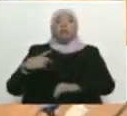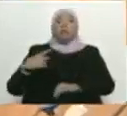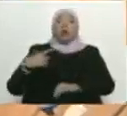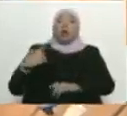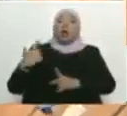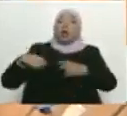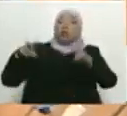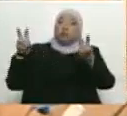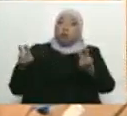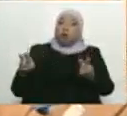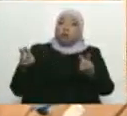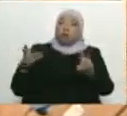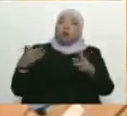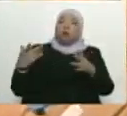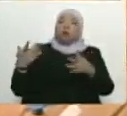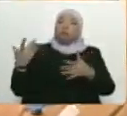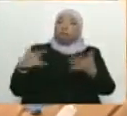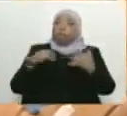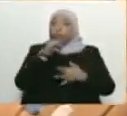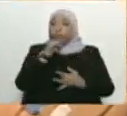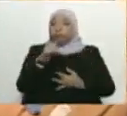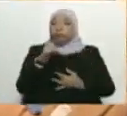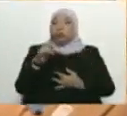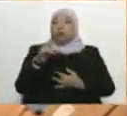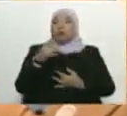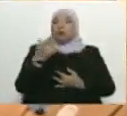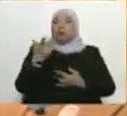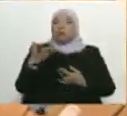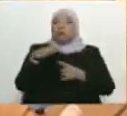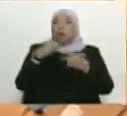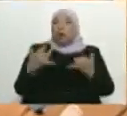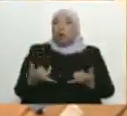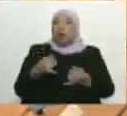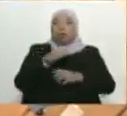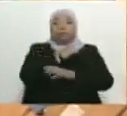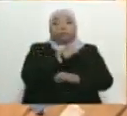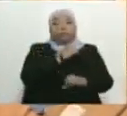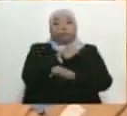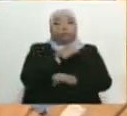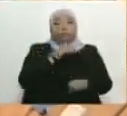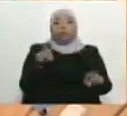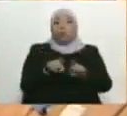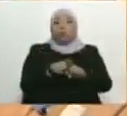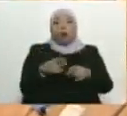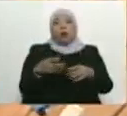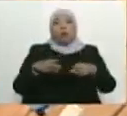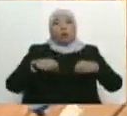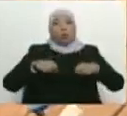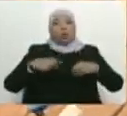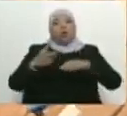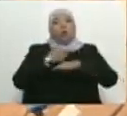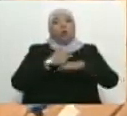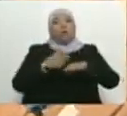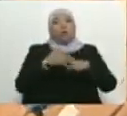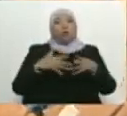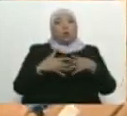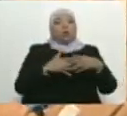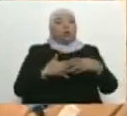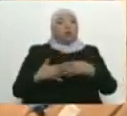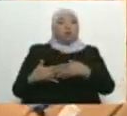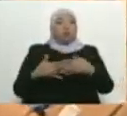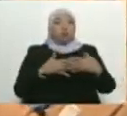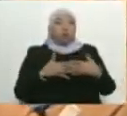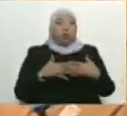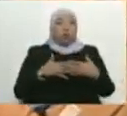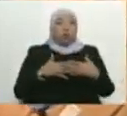la anuencia de esta banda criminal que está en su peor decadencia en este momento, pero que sigue siendo reconocida por el gobierno de los Estados Unidos